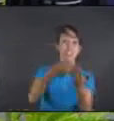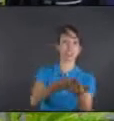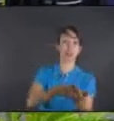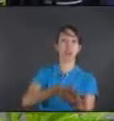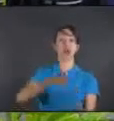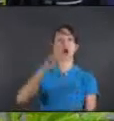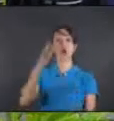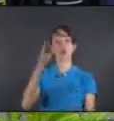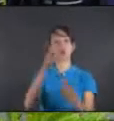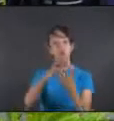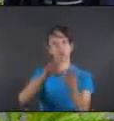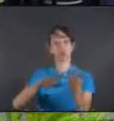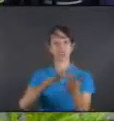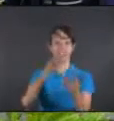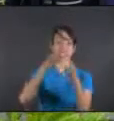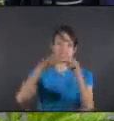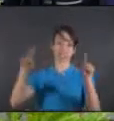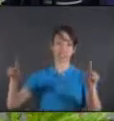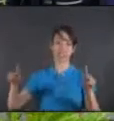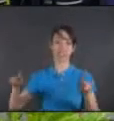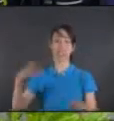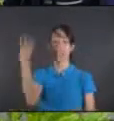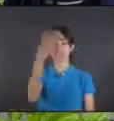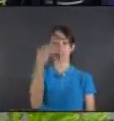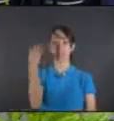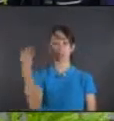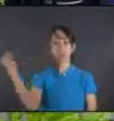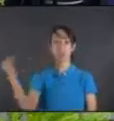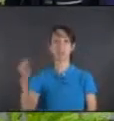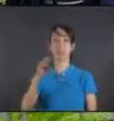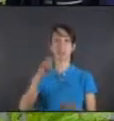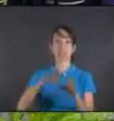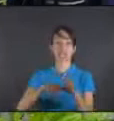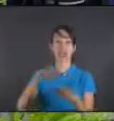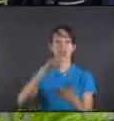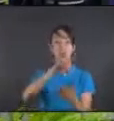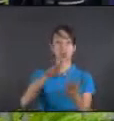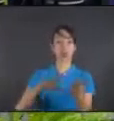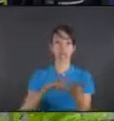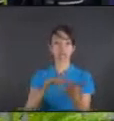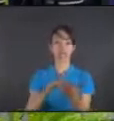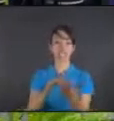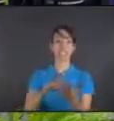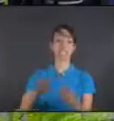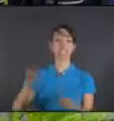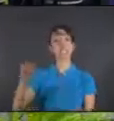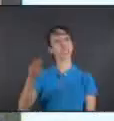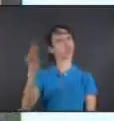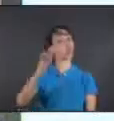la Santa Cena es una puerta dimensional.